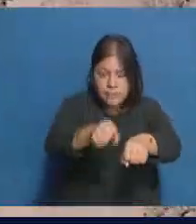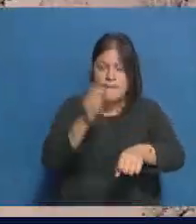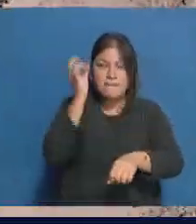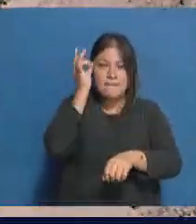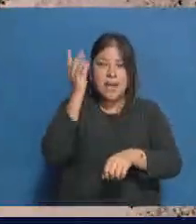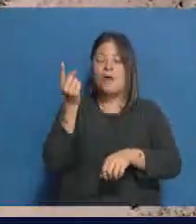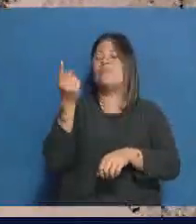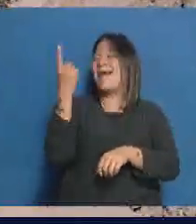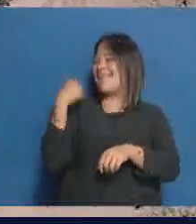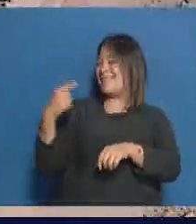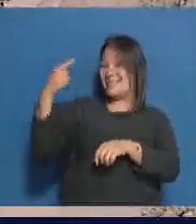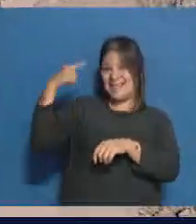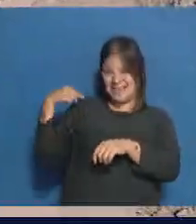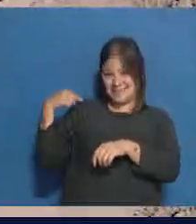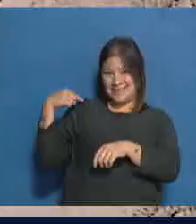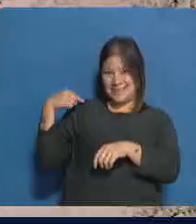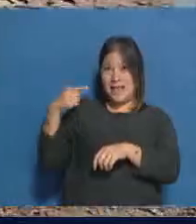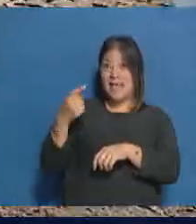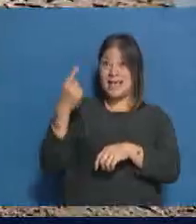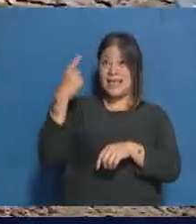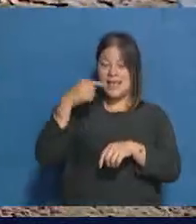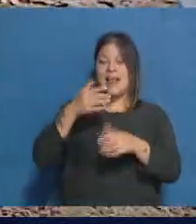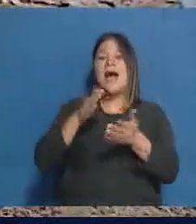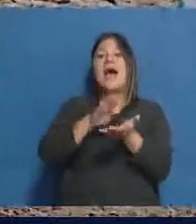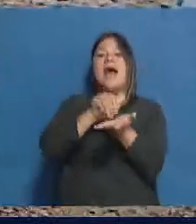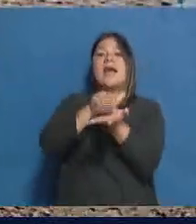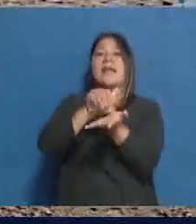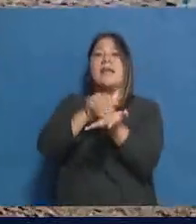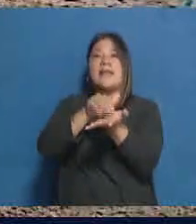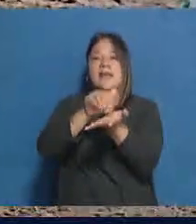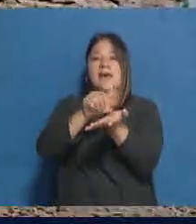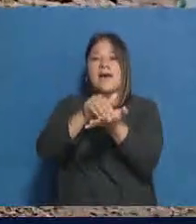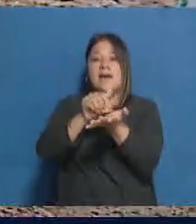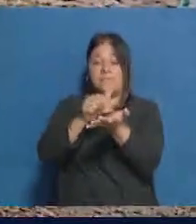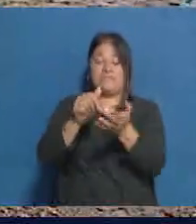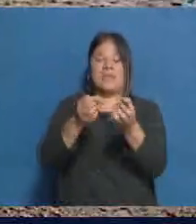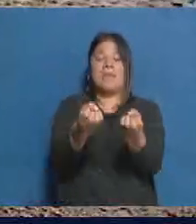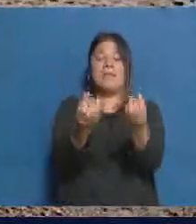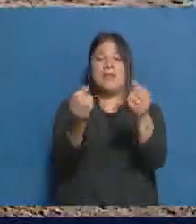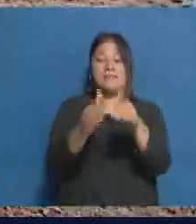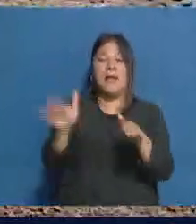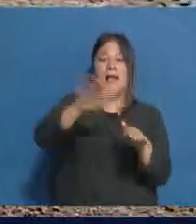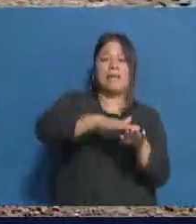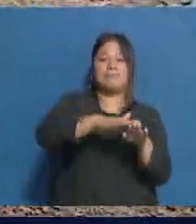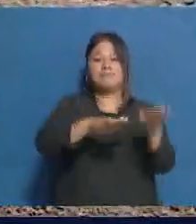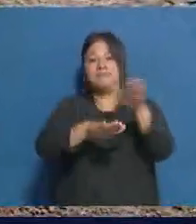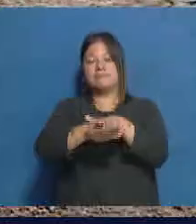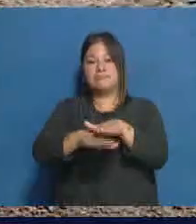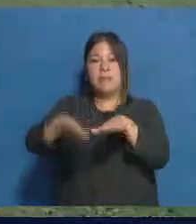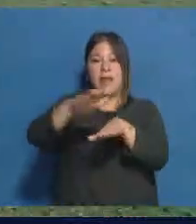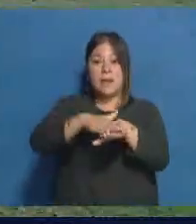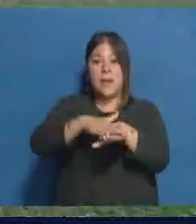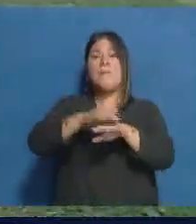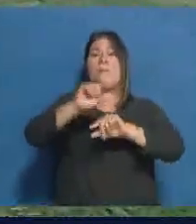se hizo el resembrado. Eso que ven allí, el zarandeo de la arena que después se coloca arriba, se termina tapando. Y de a poquito el